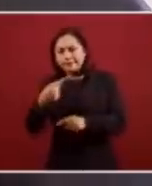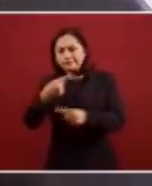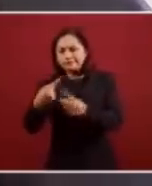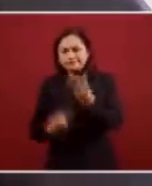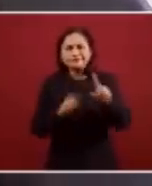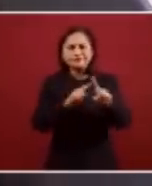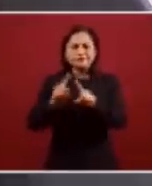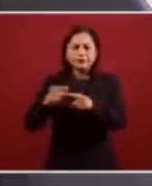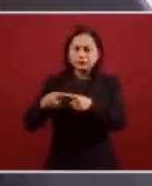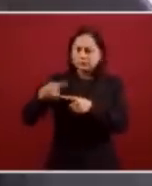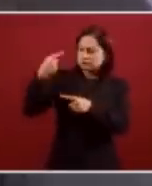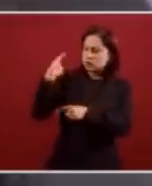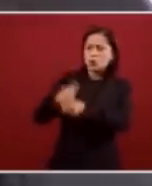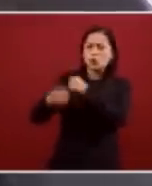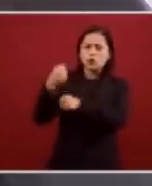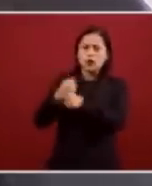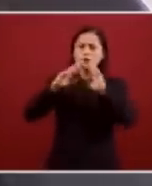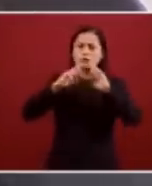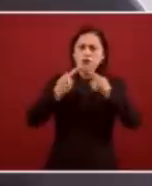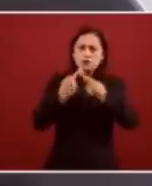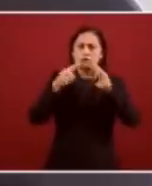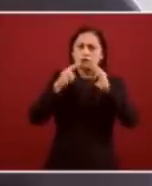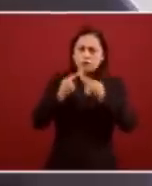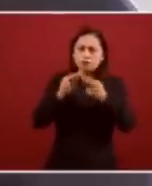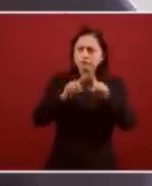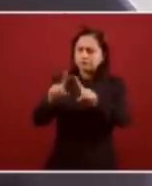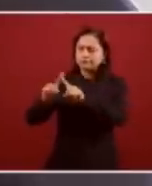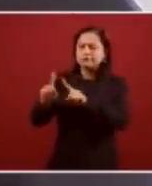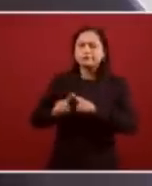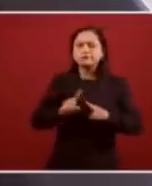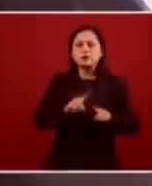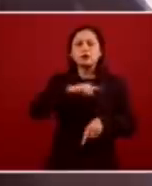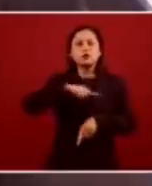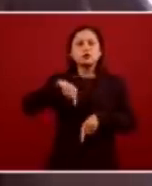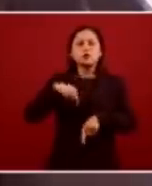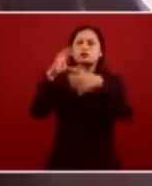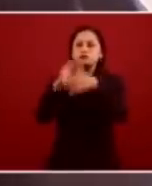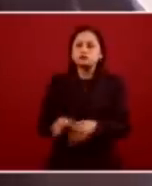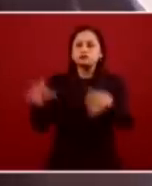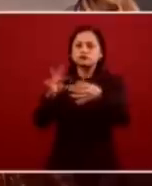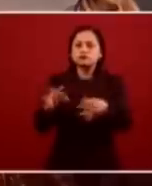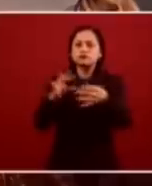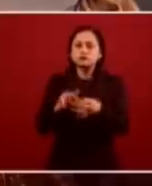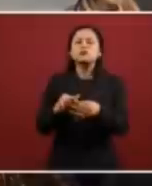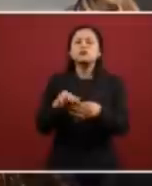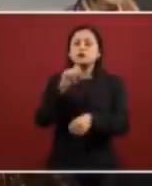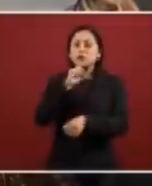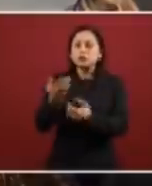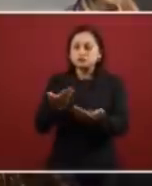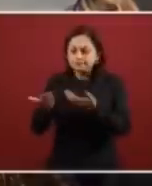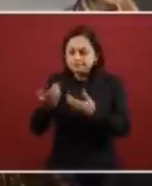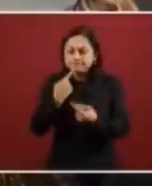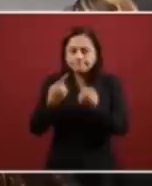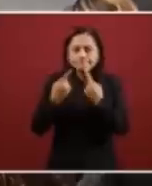todo este tiempo ha habido un proceso preliminar e informar se podría decir pero si ha habido desde un principio desde hace mucho tiempo